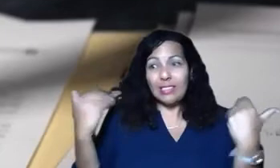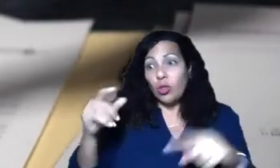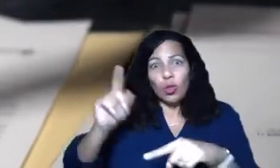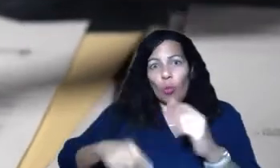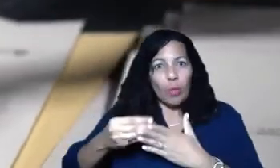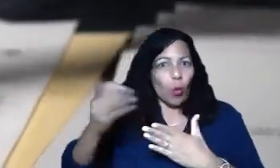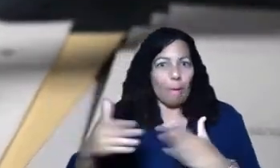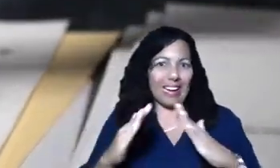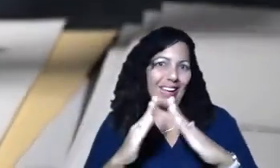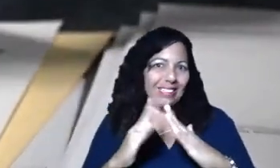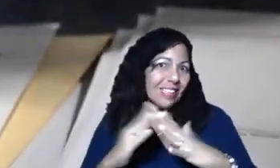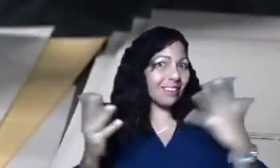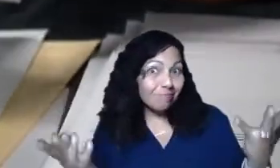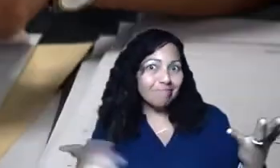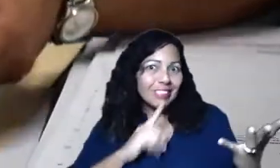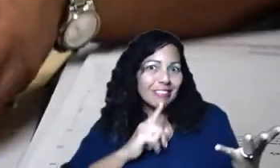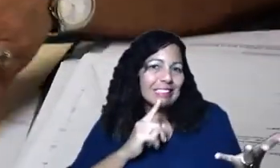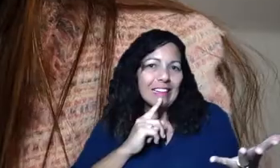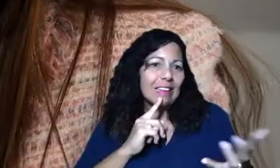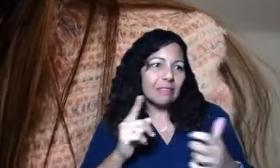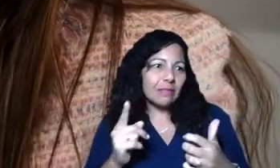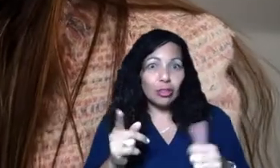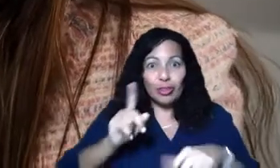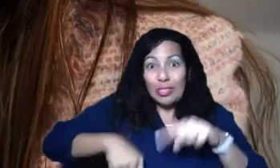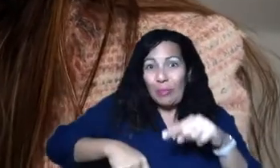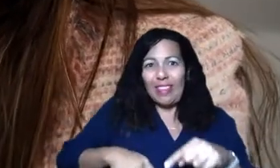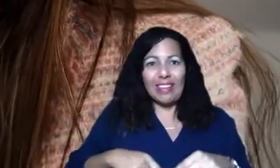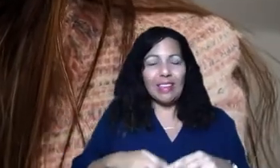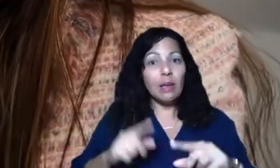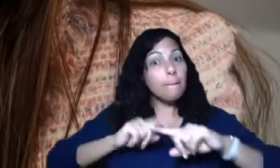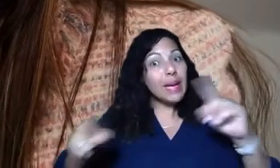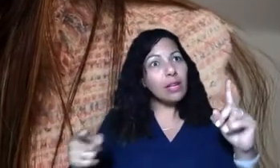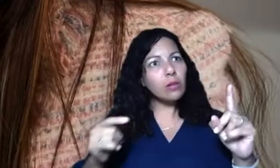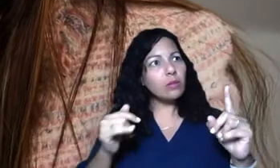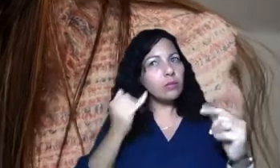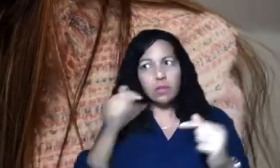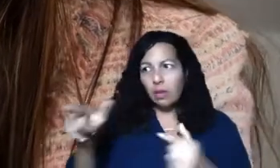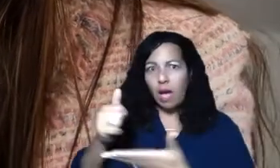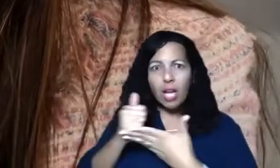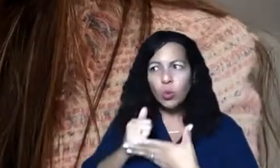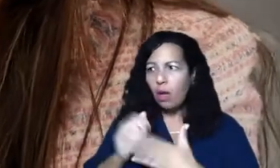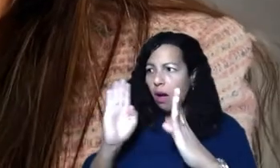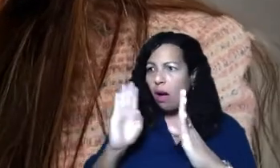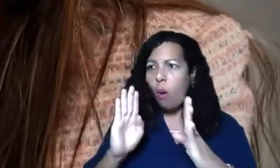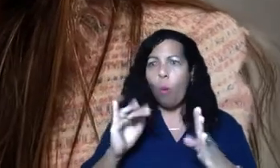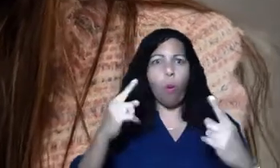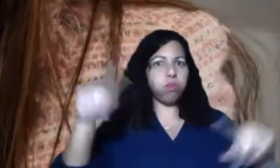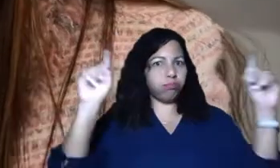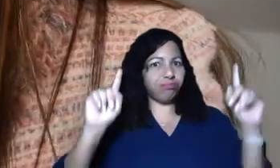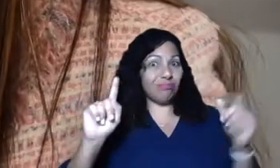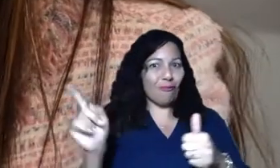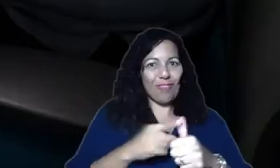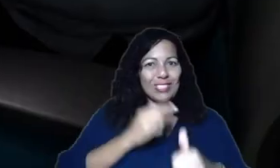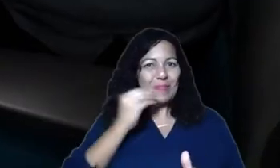jóvenes a veces no pueden comprar nuestra primer hogar de momento rápido, pero si entonces están pendientes de estas ayudas, pues